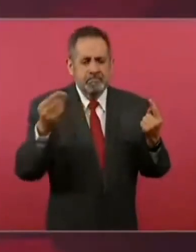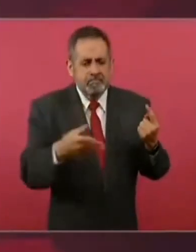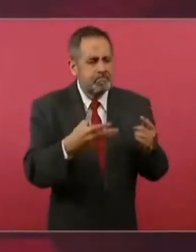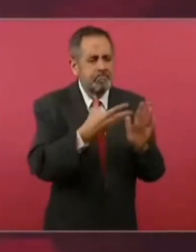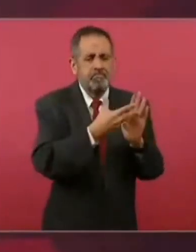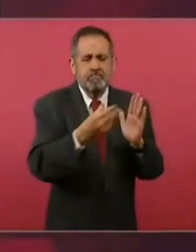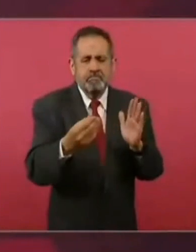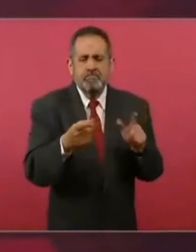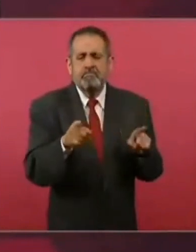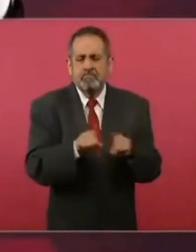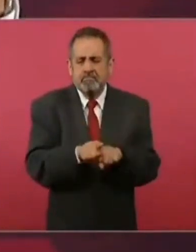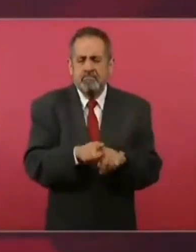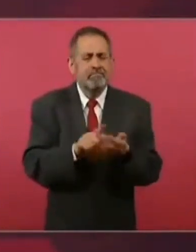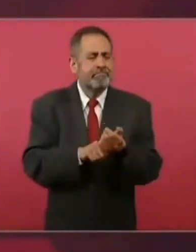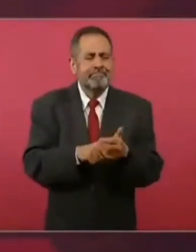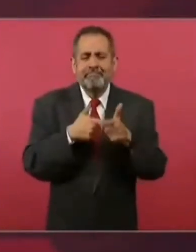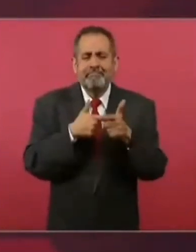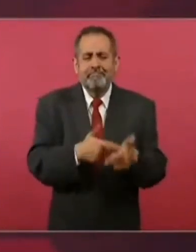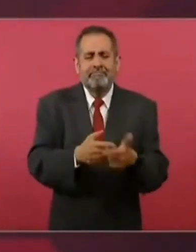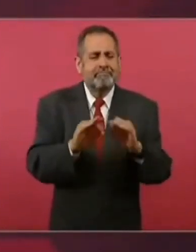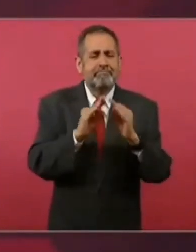Salinas, sus pleitos,